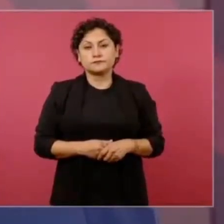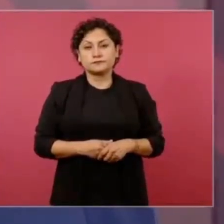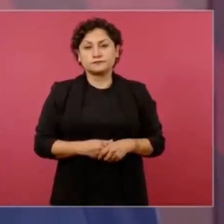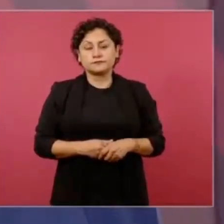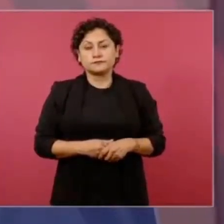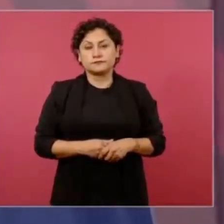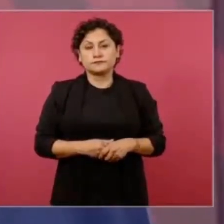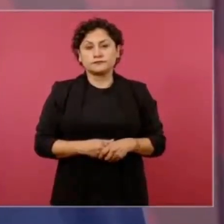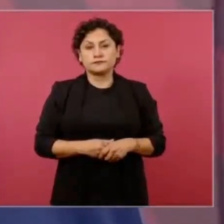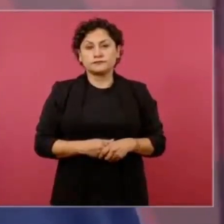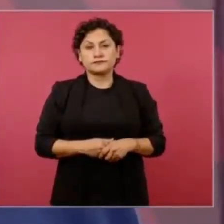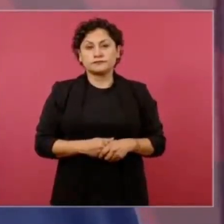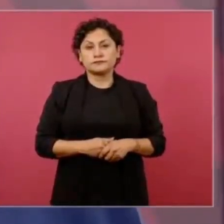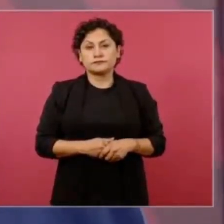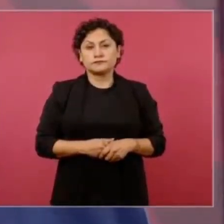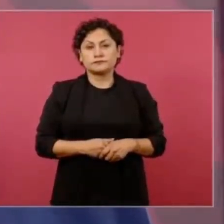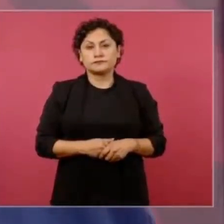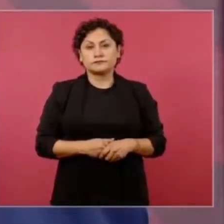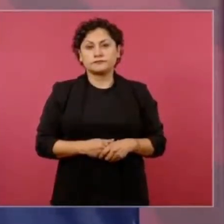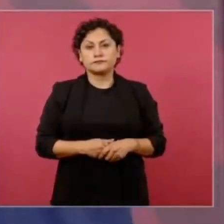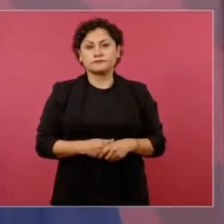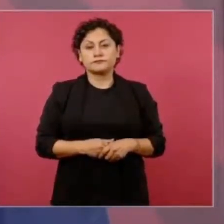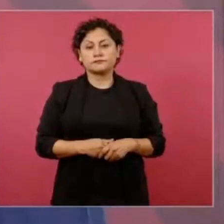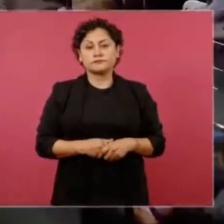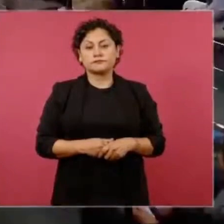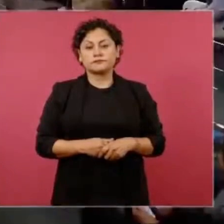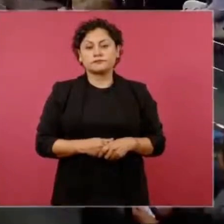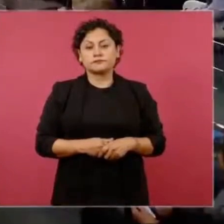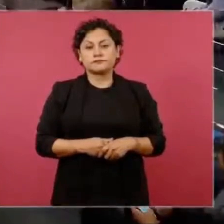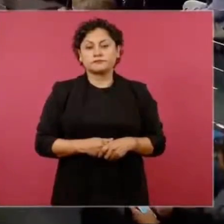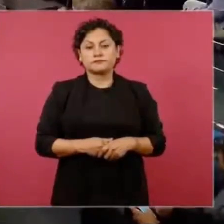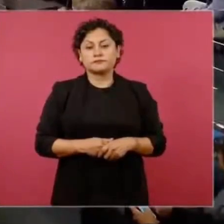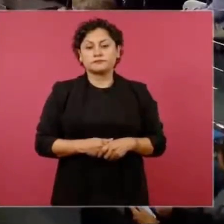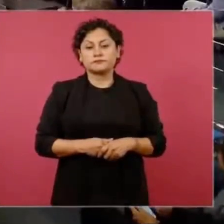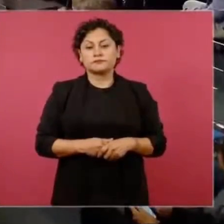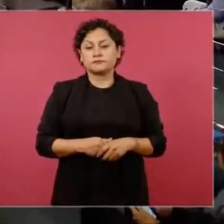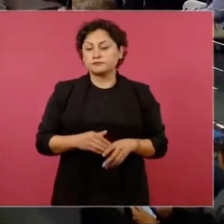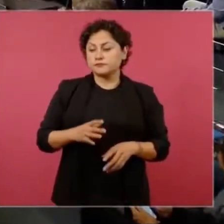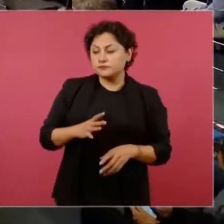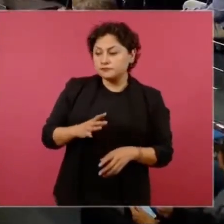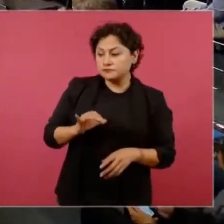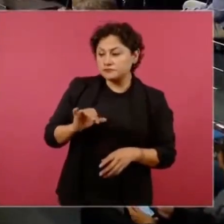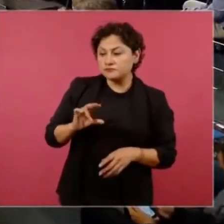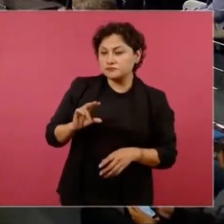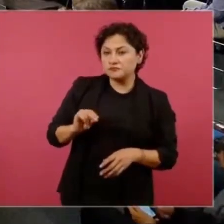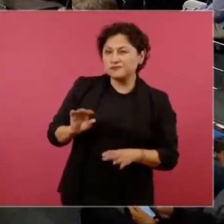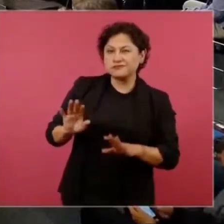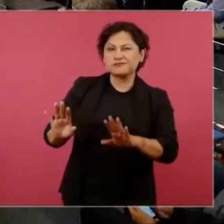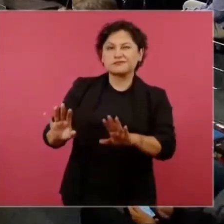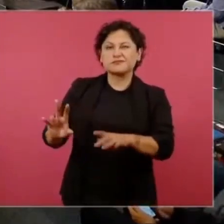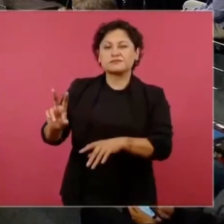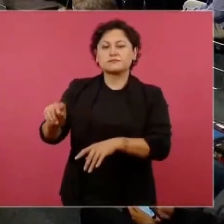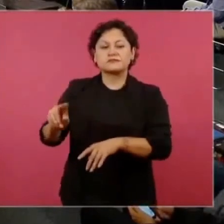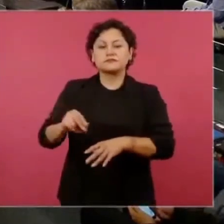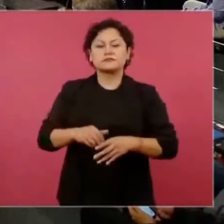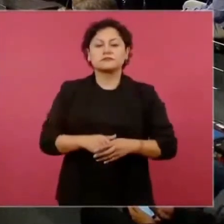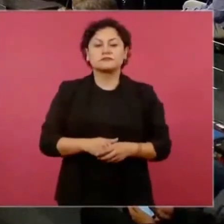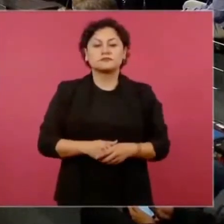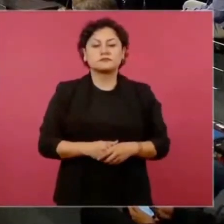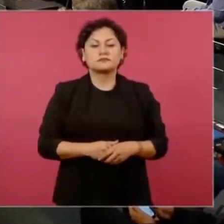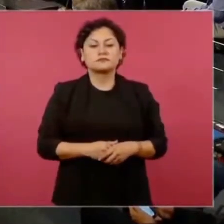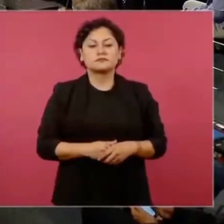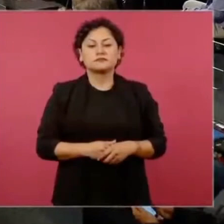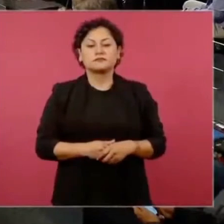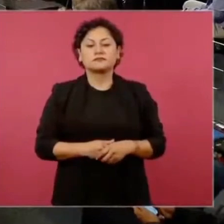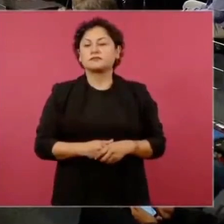Y no sé si está, mejor no lo pongas. ¿Eh? No podemos poner en la cuenta de ella.